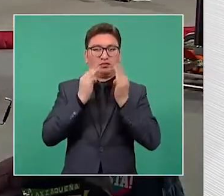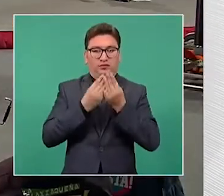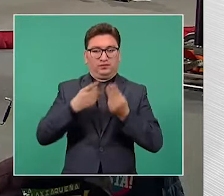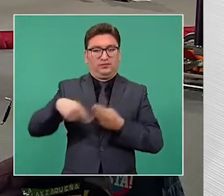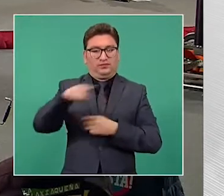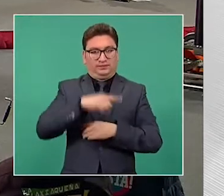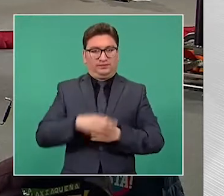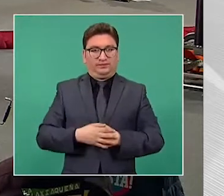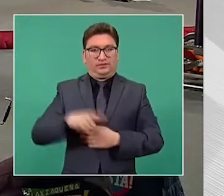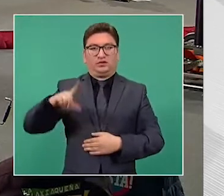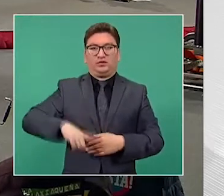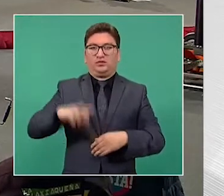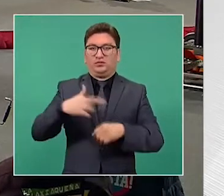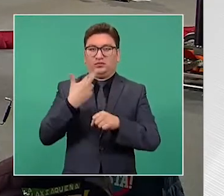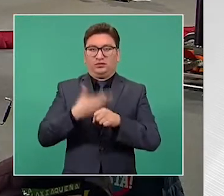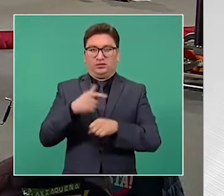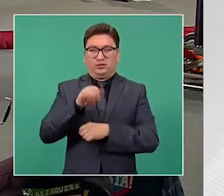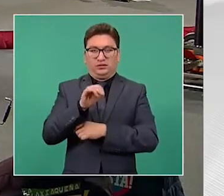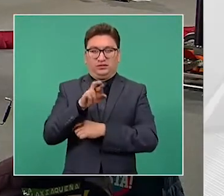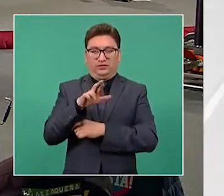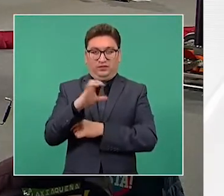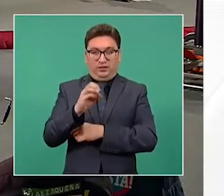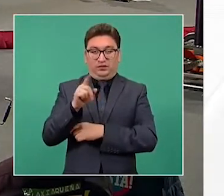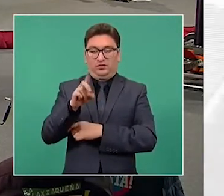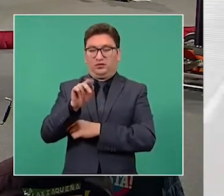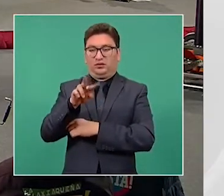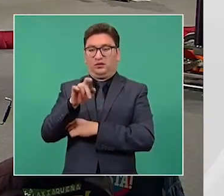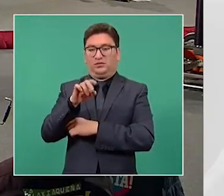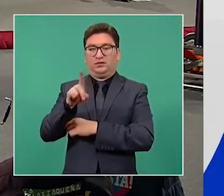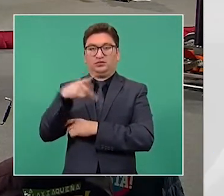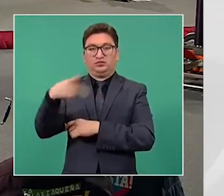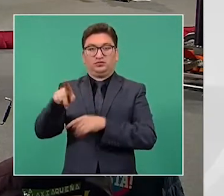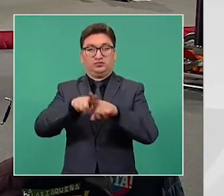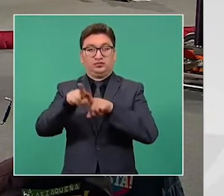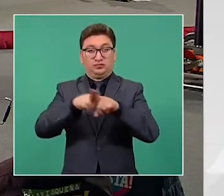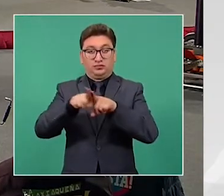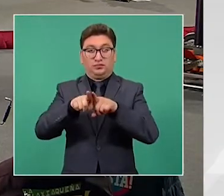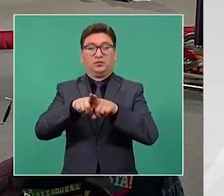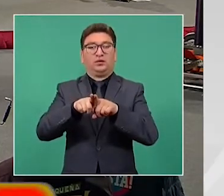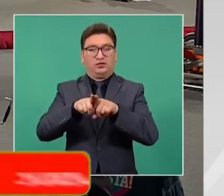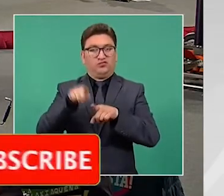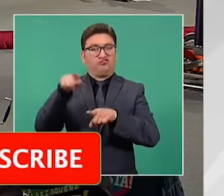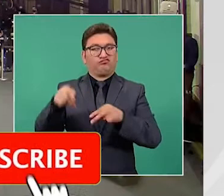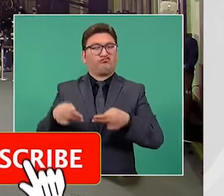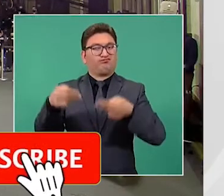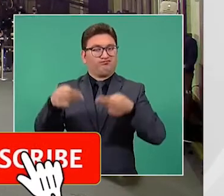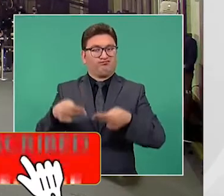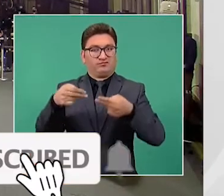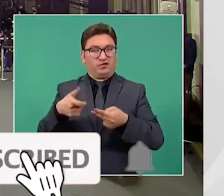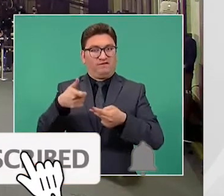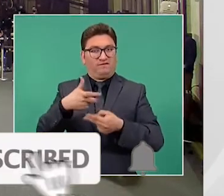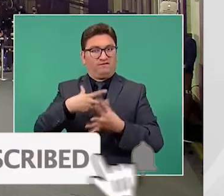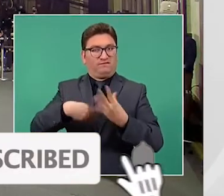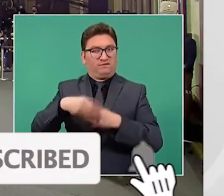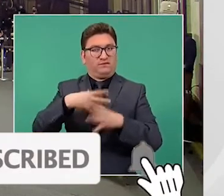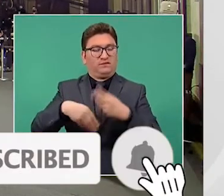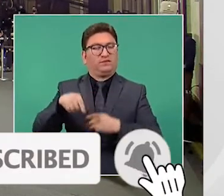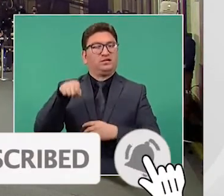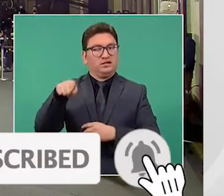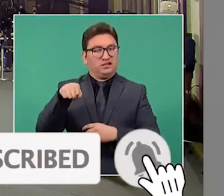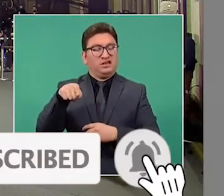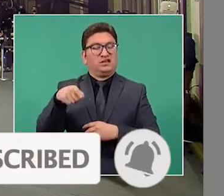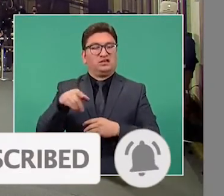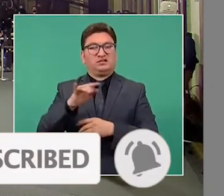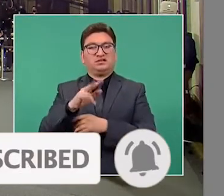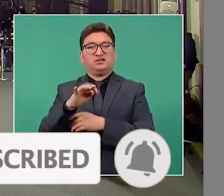de corrupción del gobernador Alfaro implica a David, su hermano, quien ha concretado jugosos negocios por la vía civil a